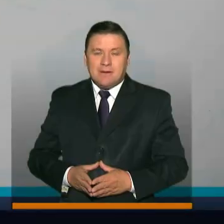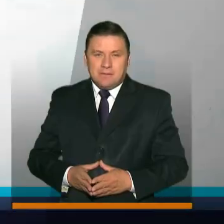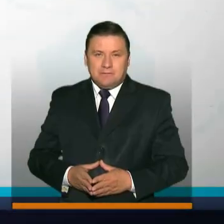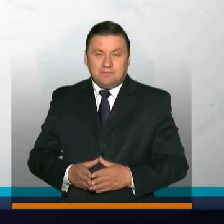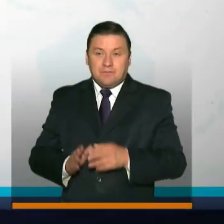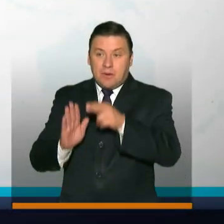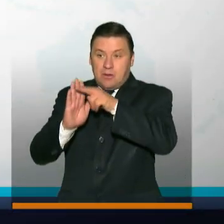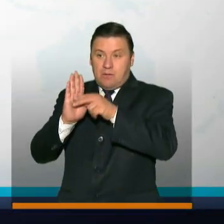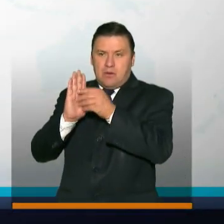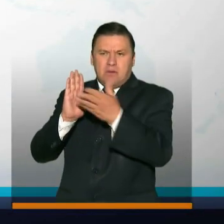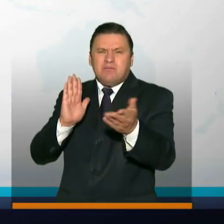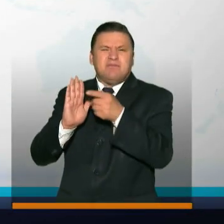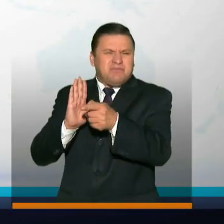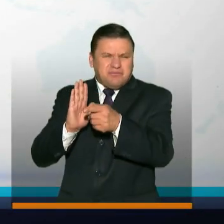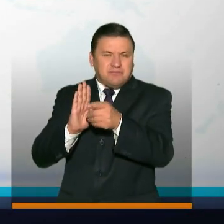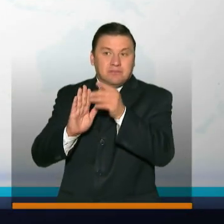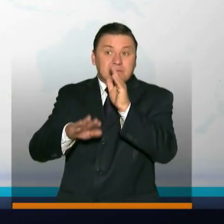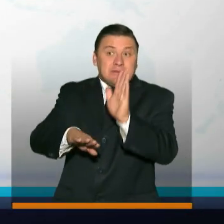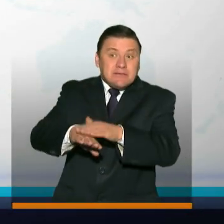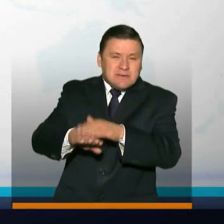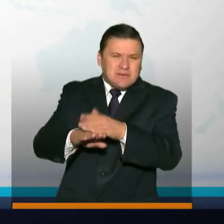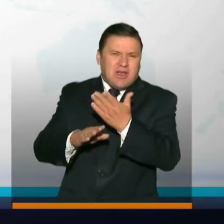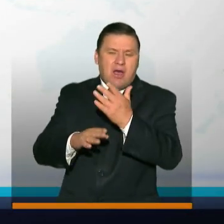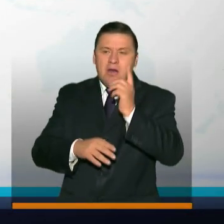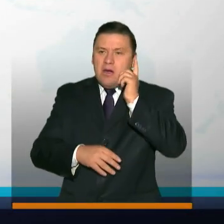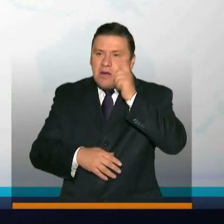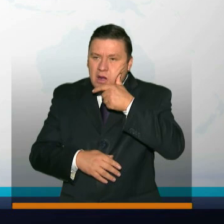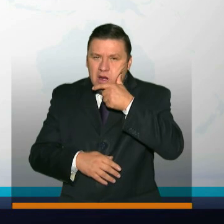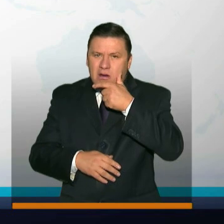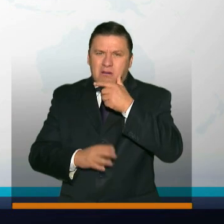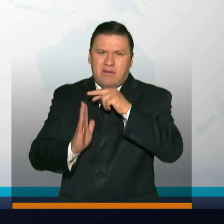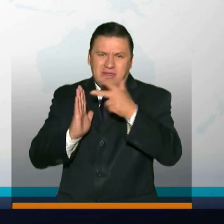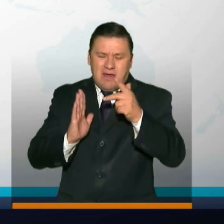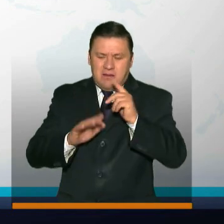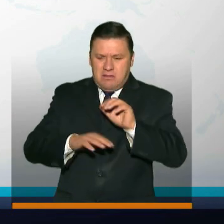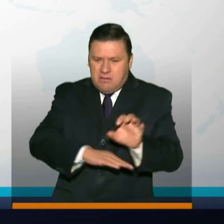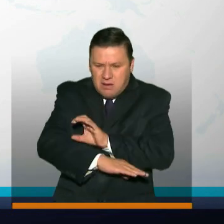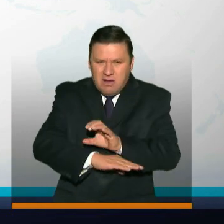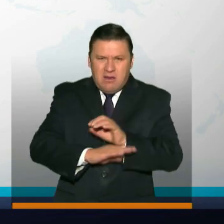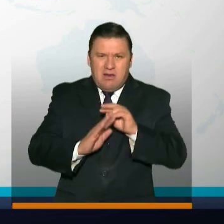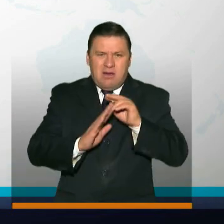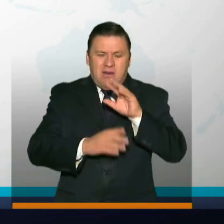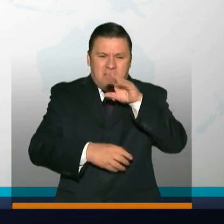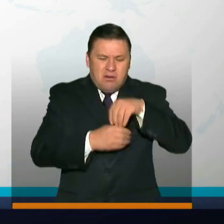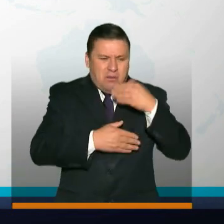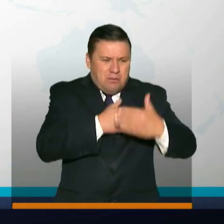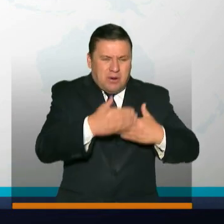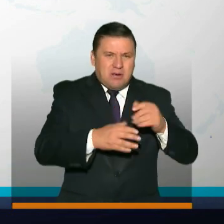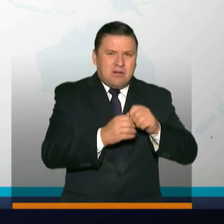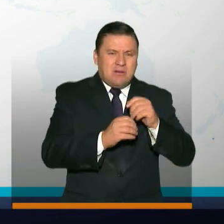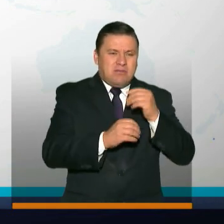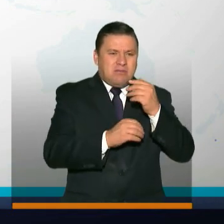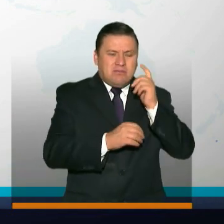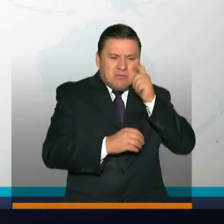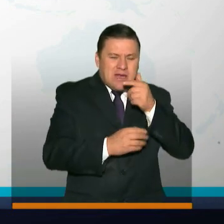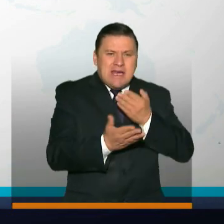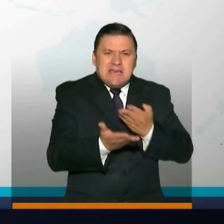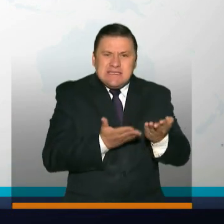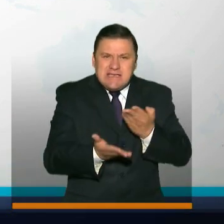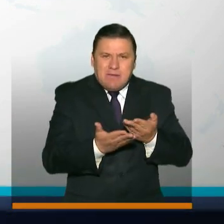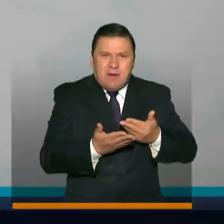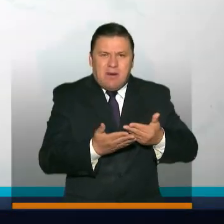El protocolo va dirigido a centros de llamada o call center, de contacto, de soporte técnico, de procesamiento de datos y de